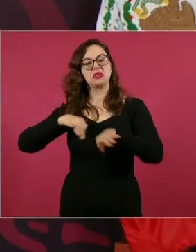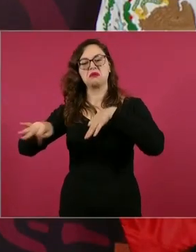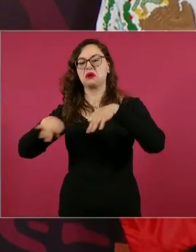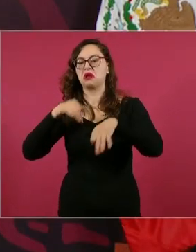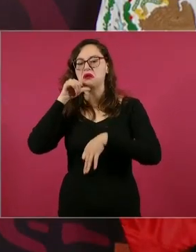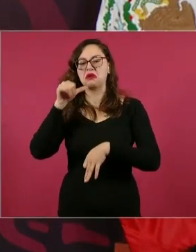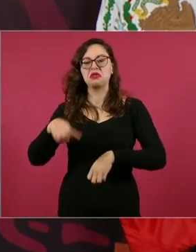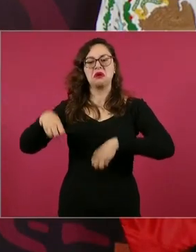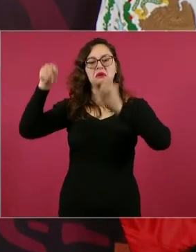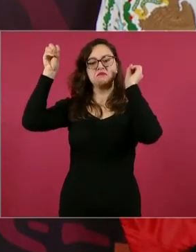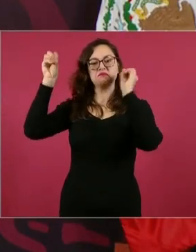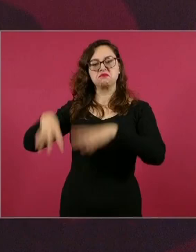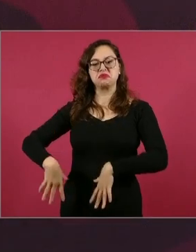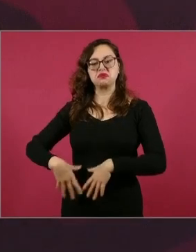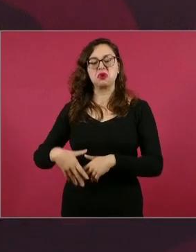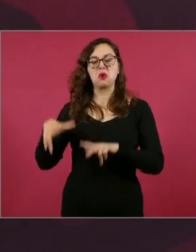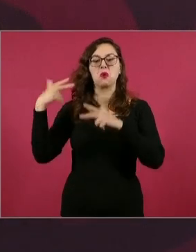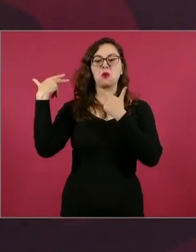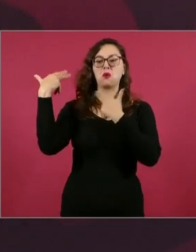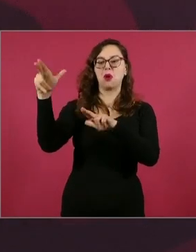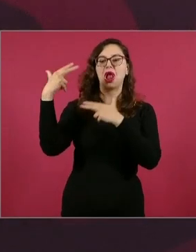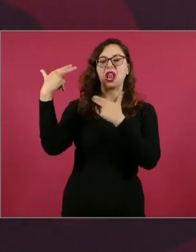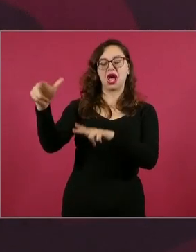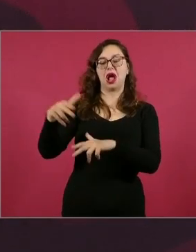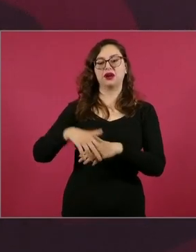sostienen que no